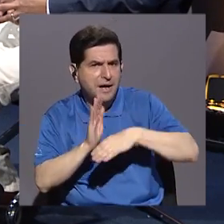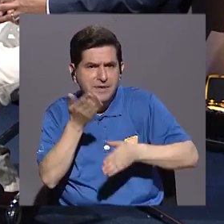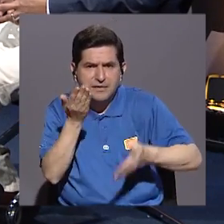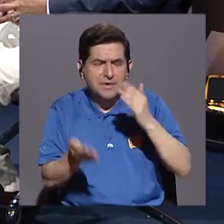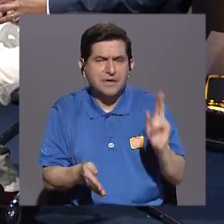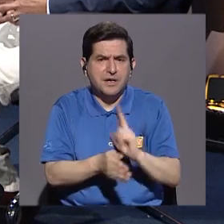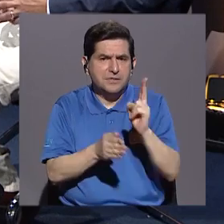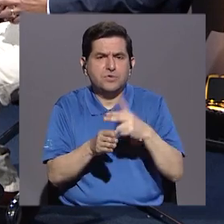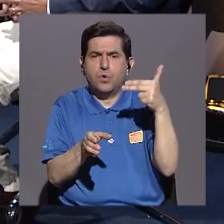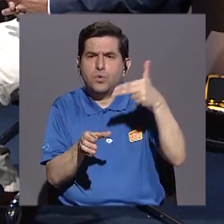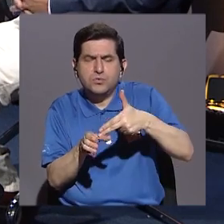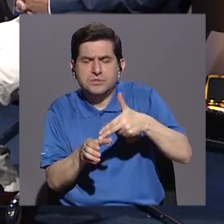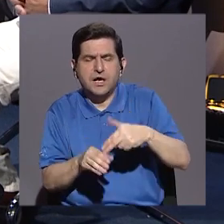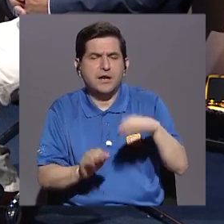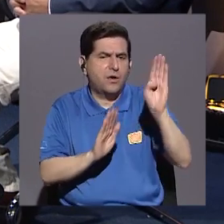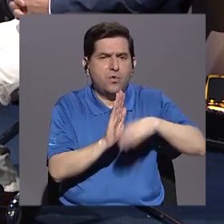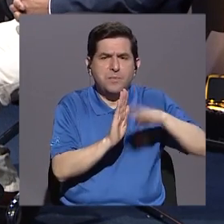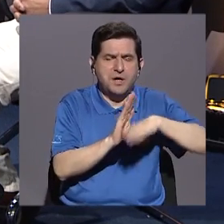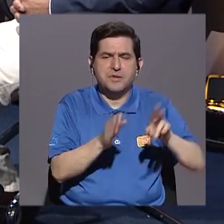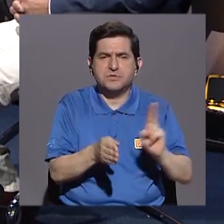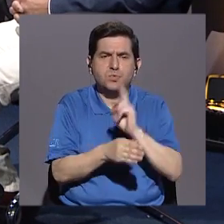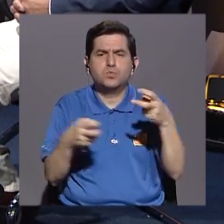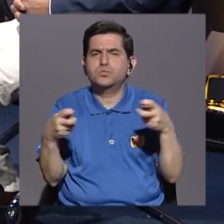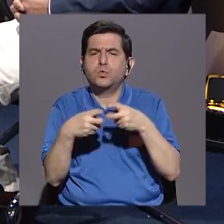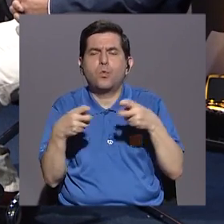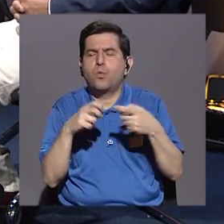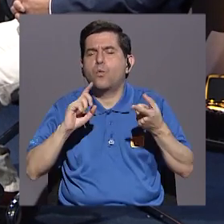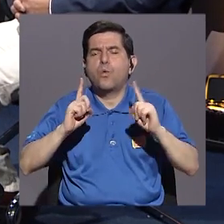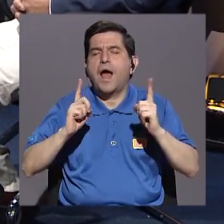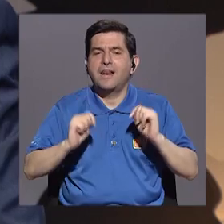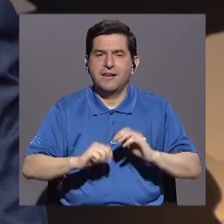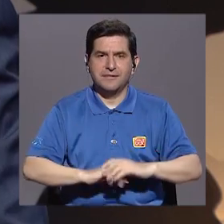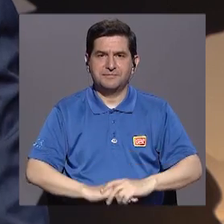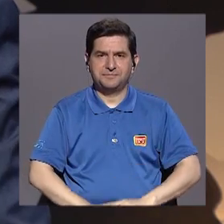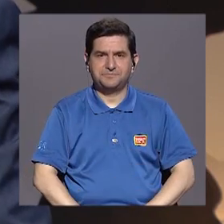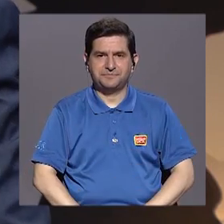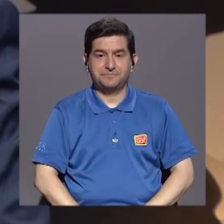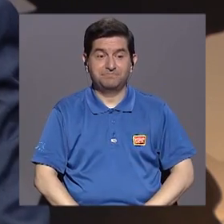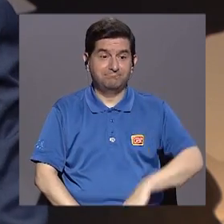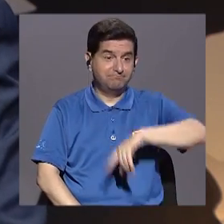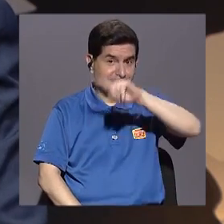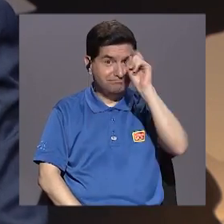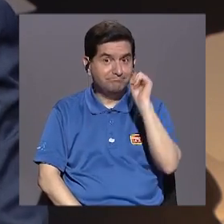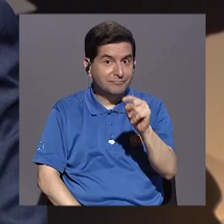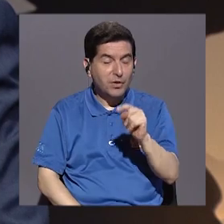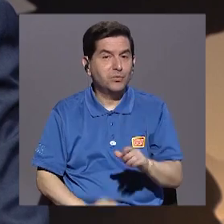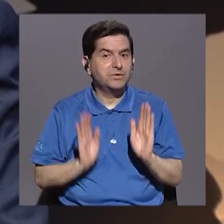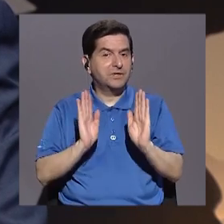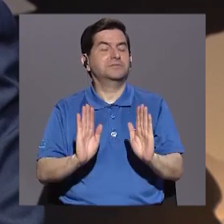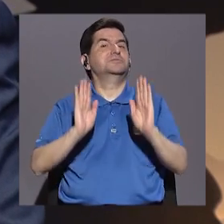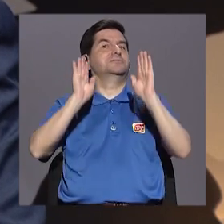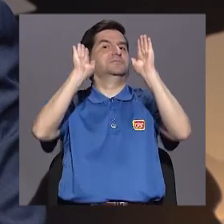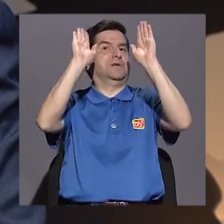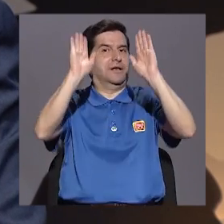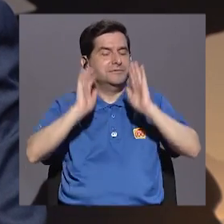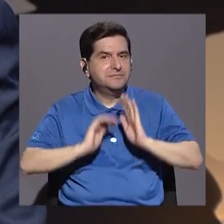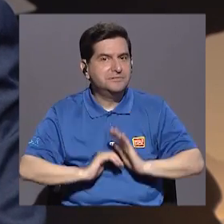utilizar gasolina o para todo utilizar electricidad son preguntas excelentes